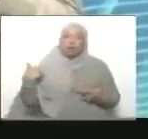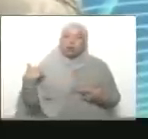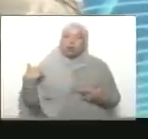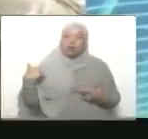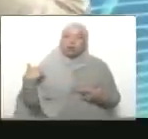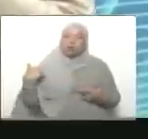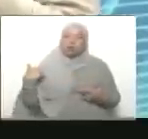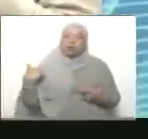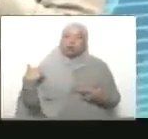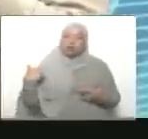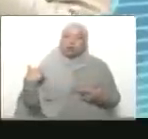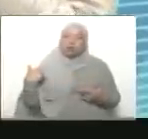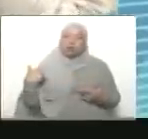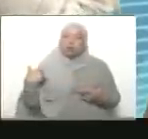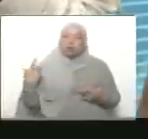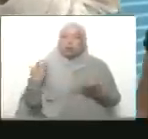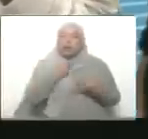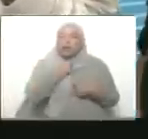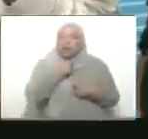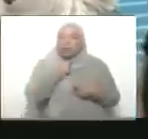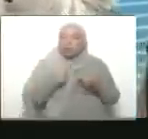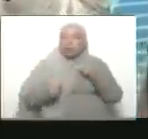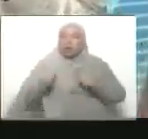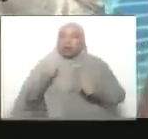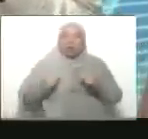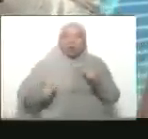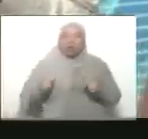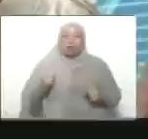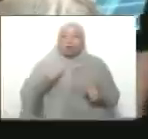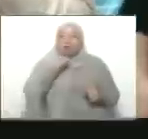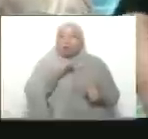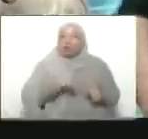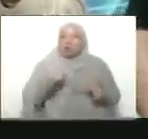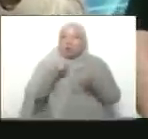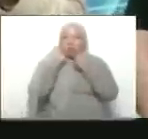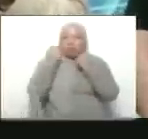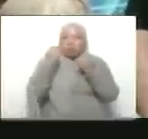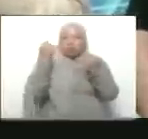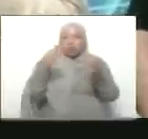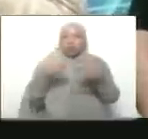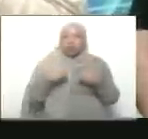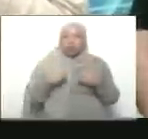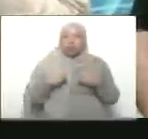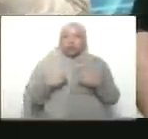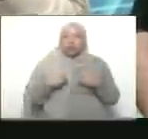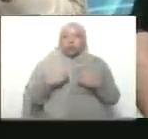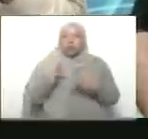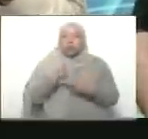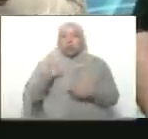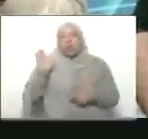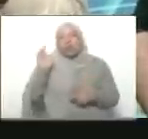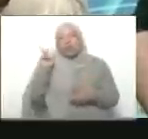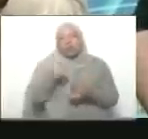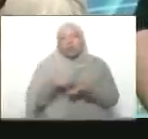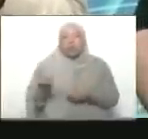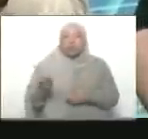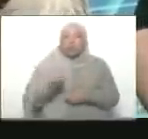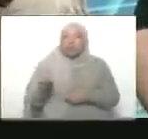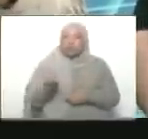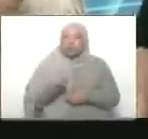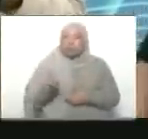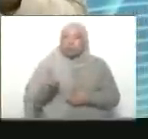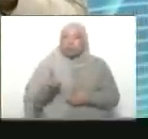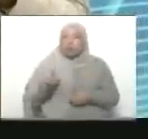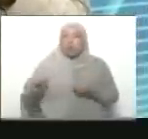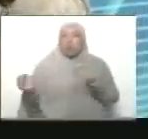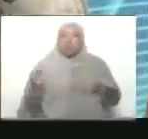militantes de la salsa y de la historia insurgente eh reivindicar que es el papel protagónico de Venezuela en